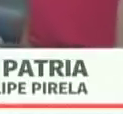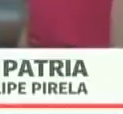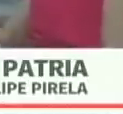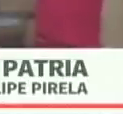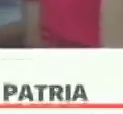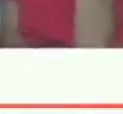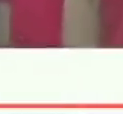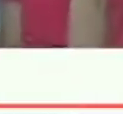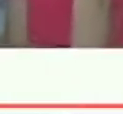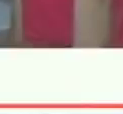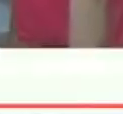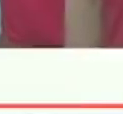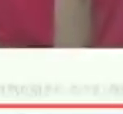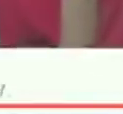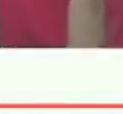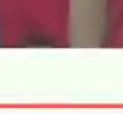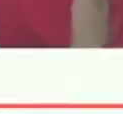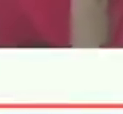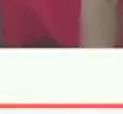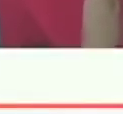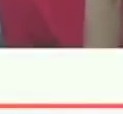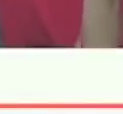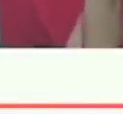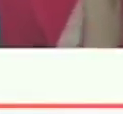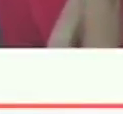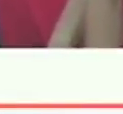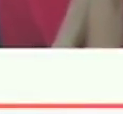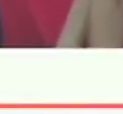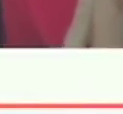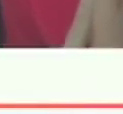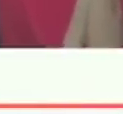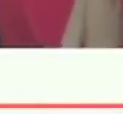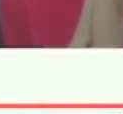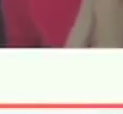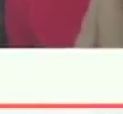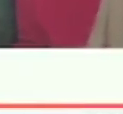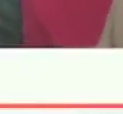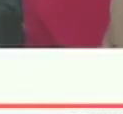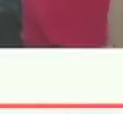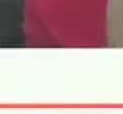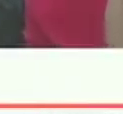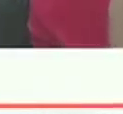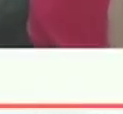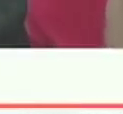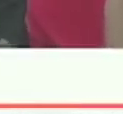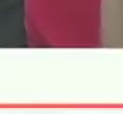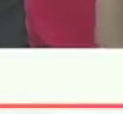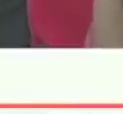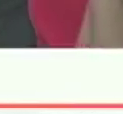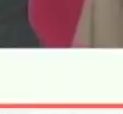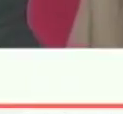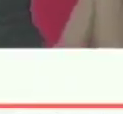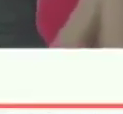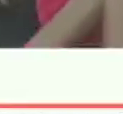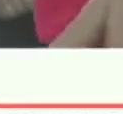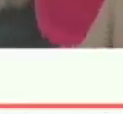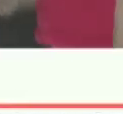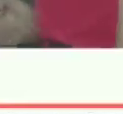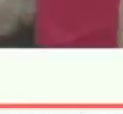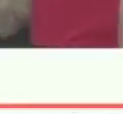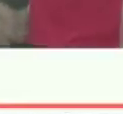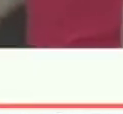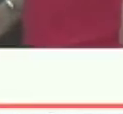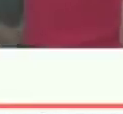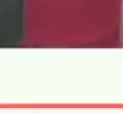de Venezuela el artículo 5 de la Constitución. La soberanía reside intransferiblemente